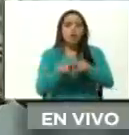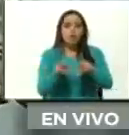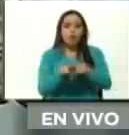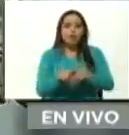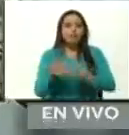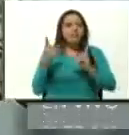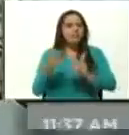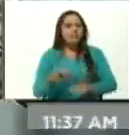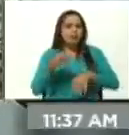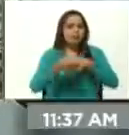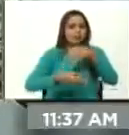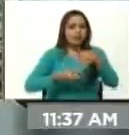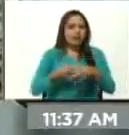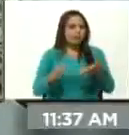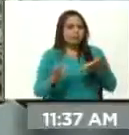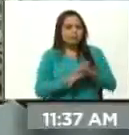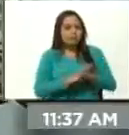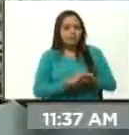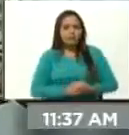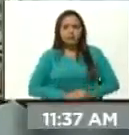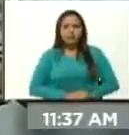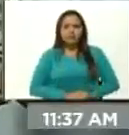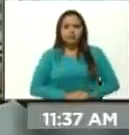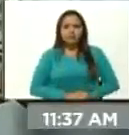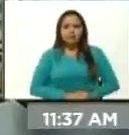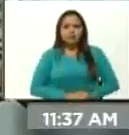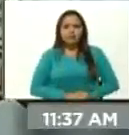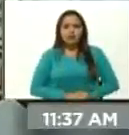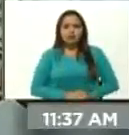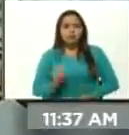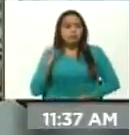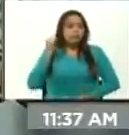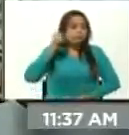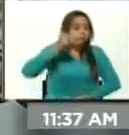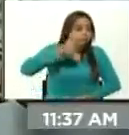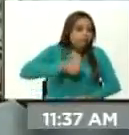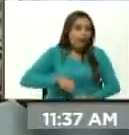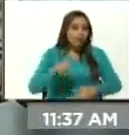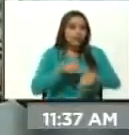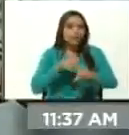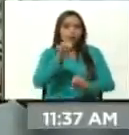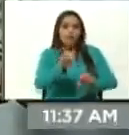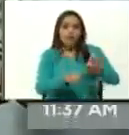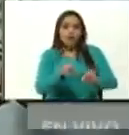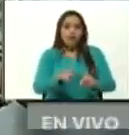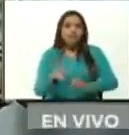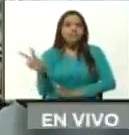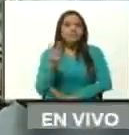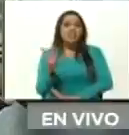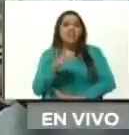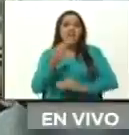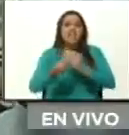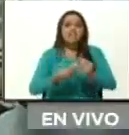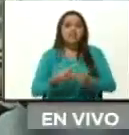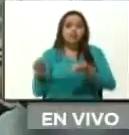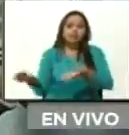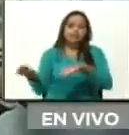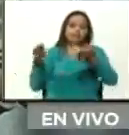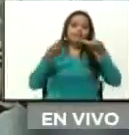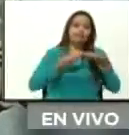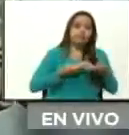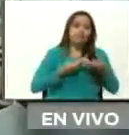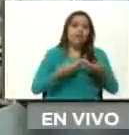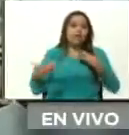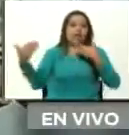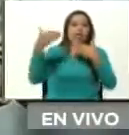debemos destacar que durante todo ese periodo, Venezuela lo que hizo fue recibir